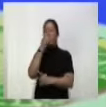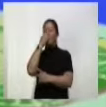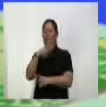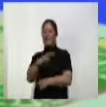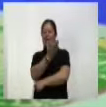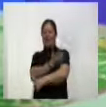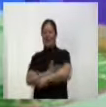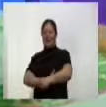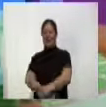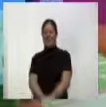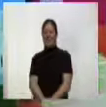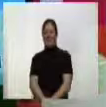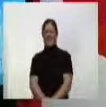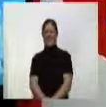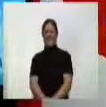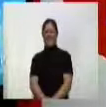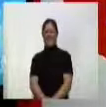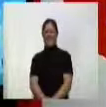tarde.